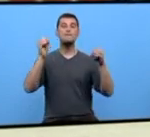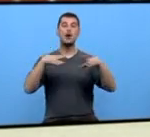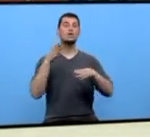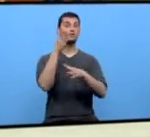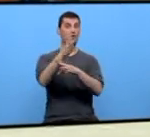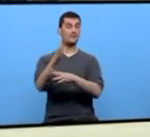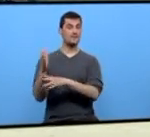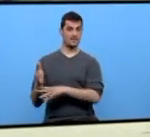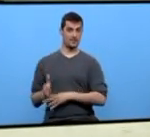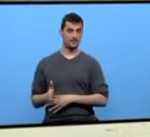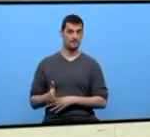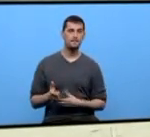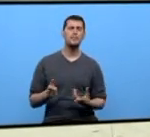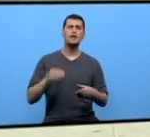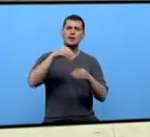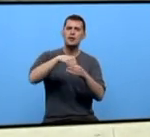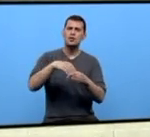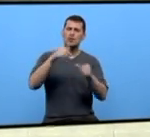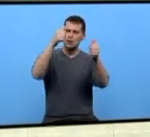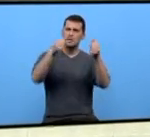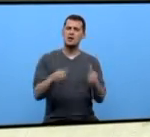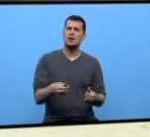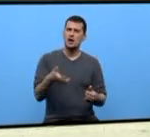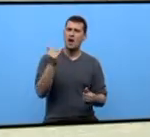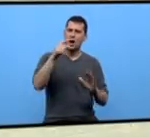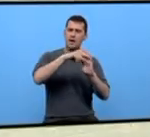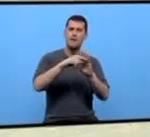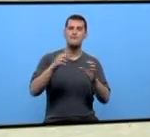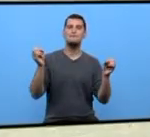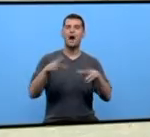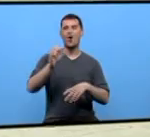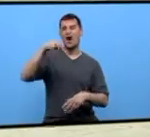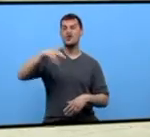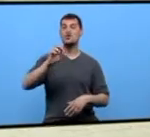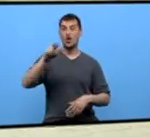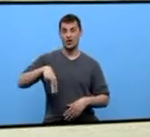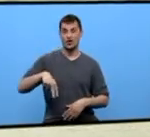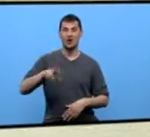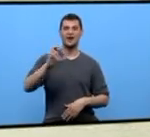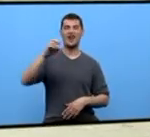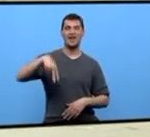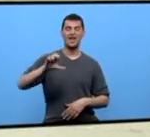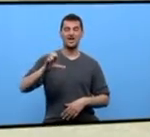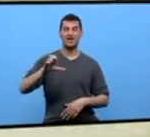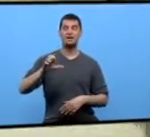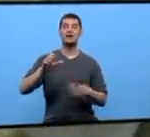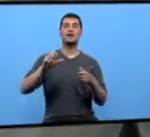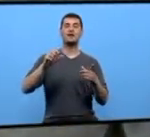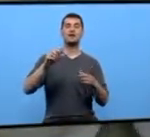dos ilusionistas. Entre as actuacións máis esperadas están as do Mago Antón, René Lavande e Jaime Figueroa.